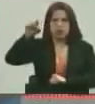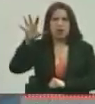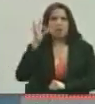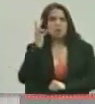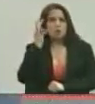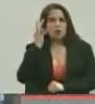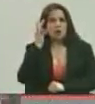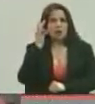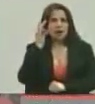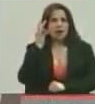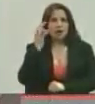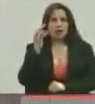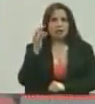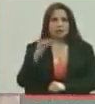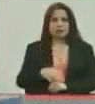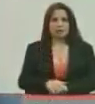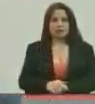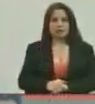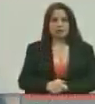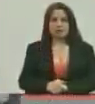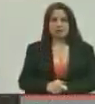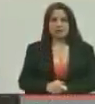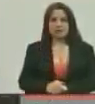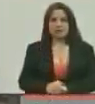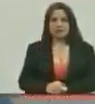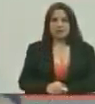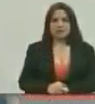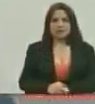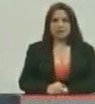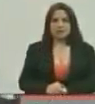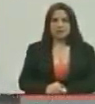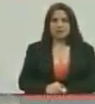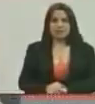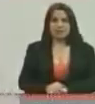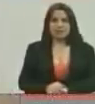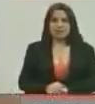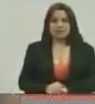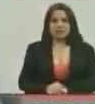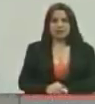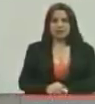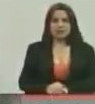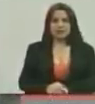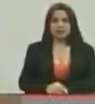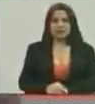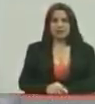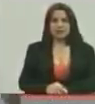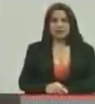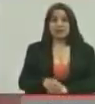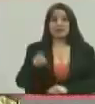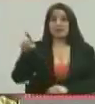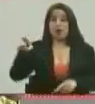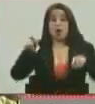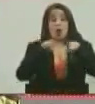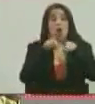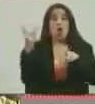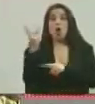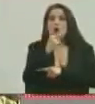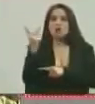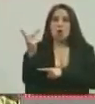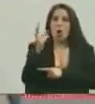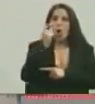está muy maravilla y en ella pero ella también es la capitana